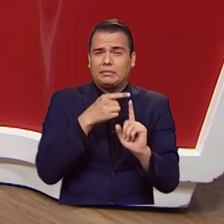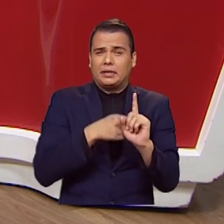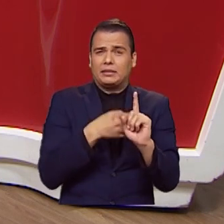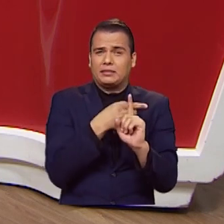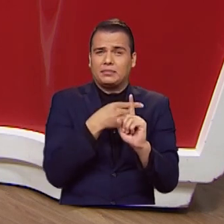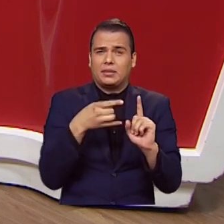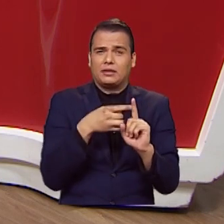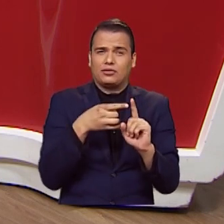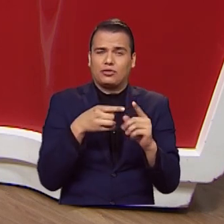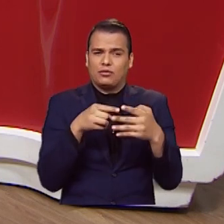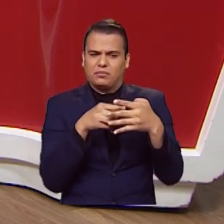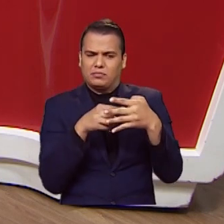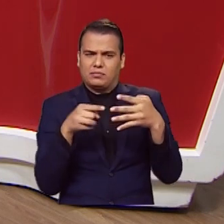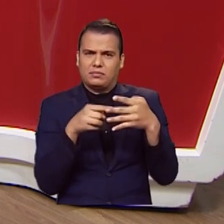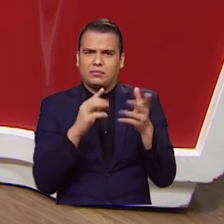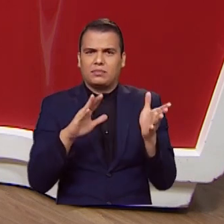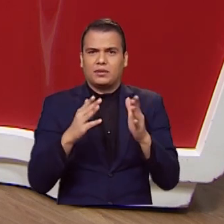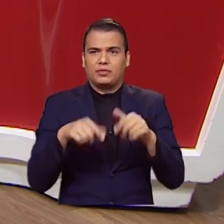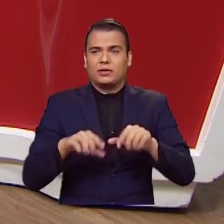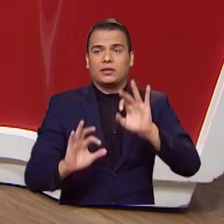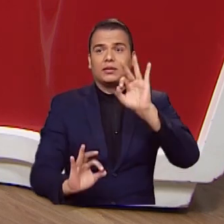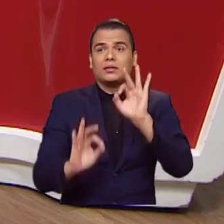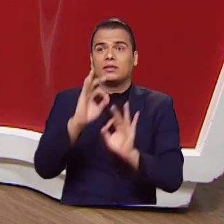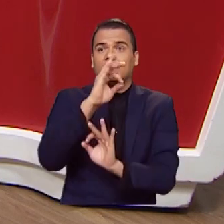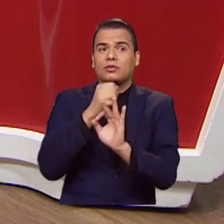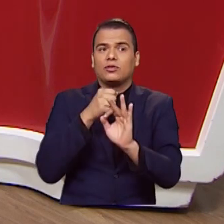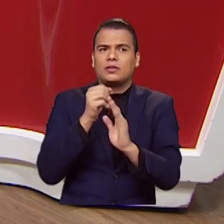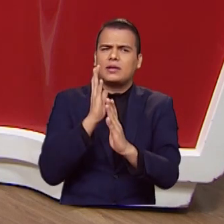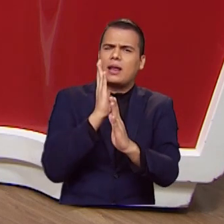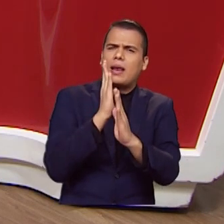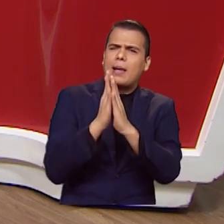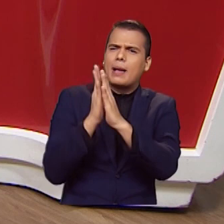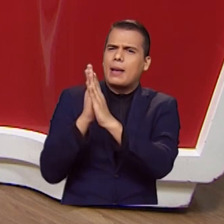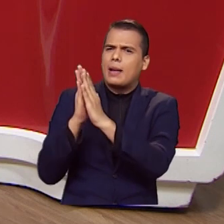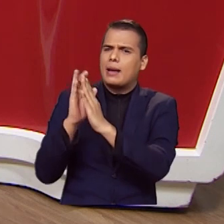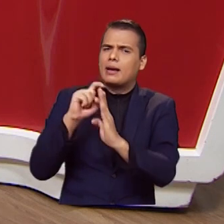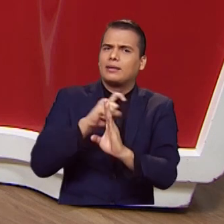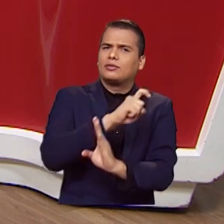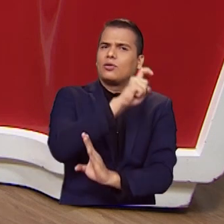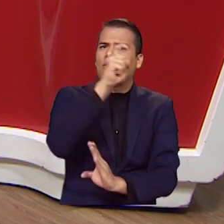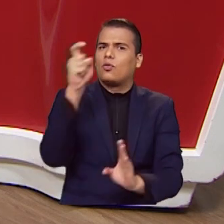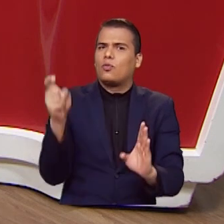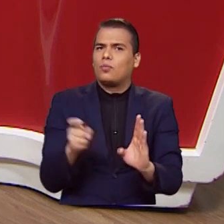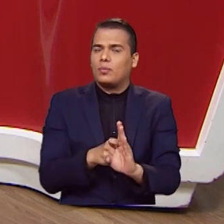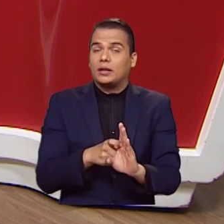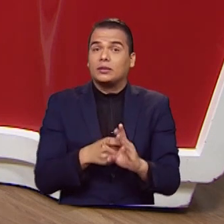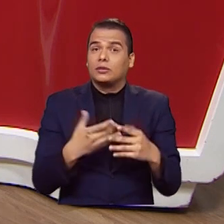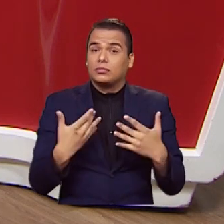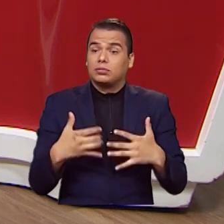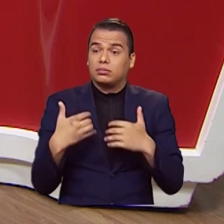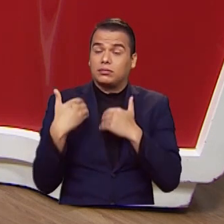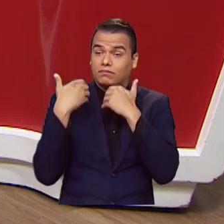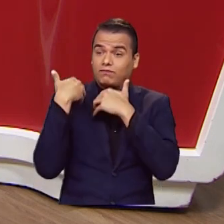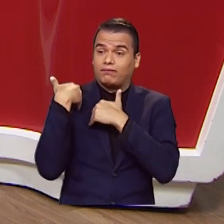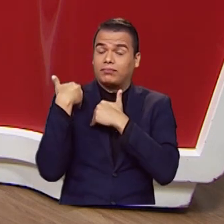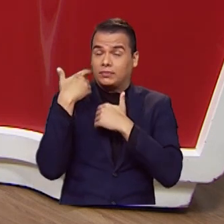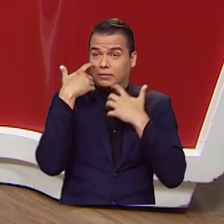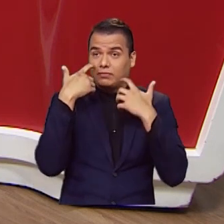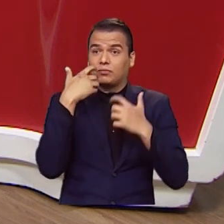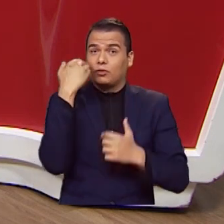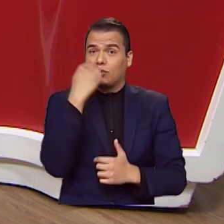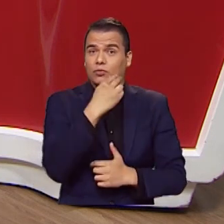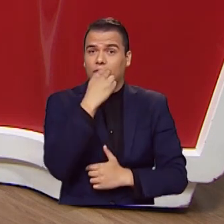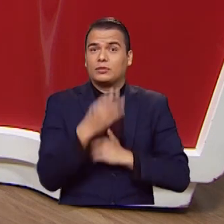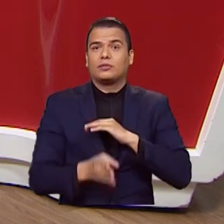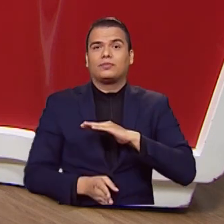marzo, Telepacífico Noticias fue el medio que siguió con todos sus cubrimientos sin alterar su compromiso informativo. Así